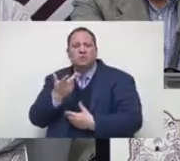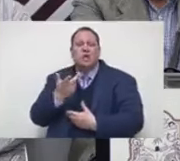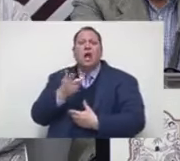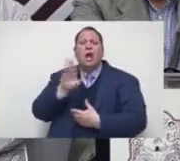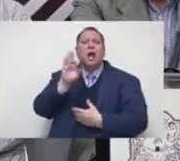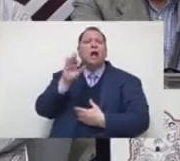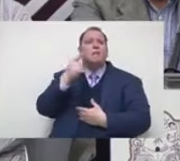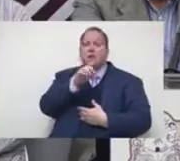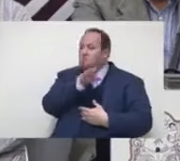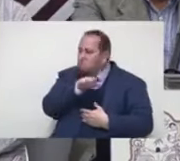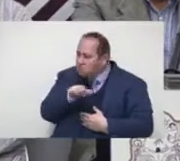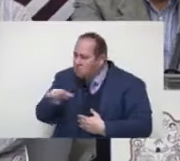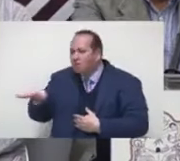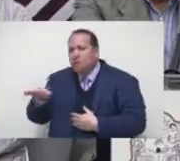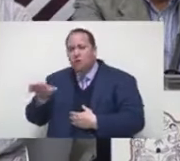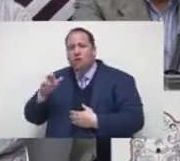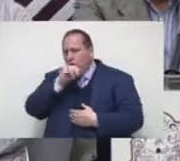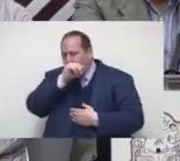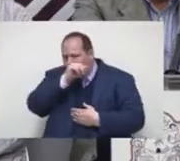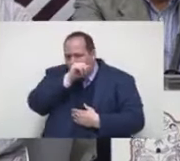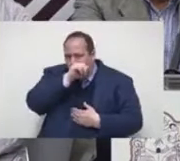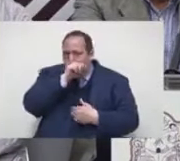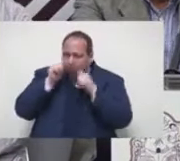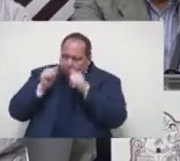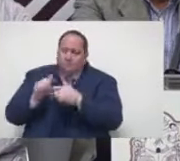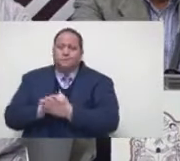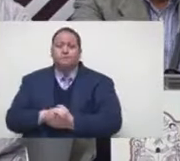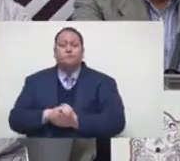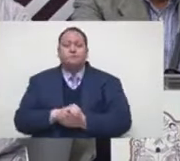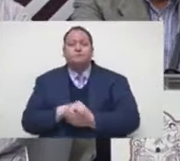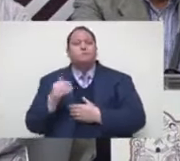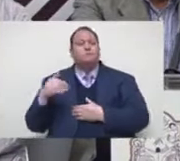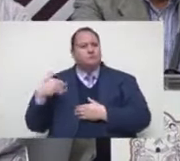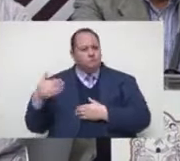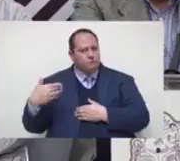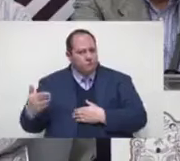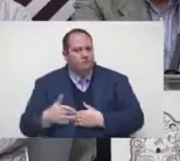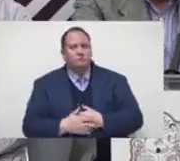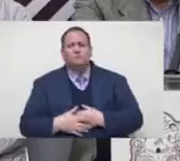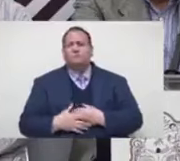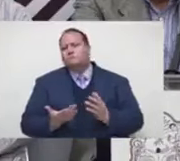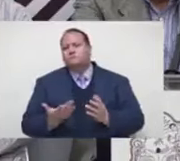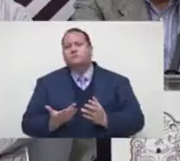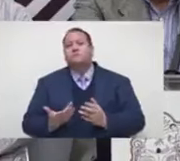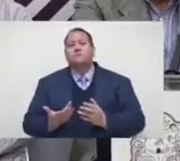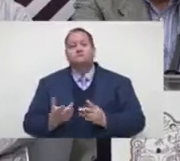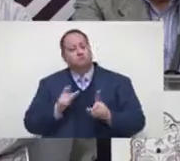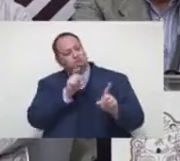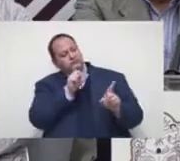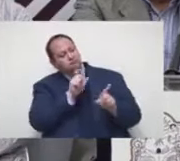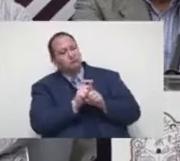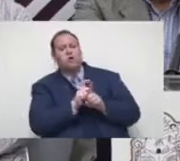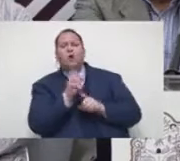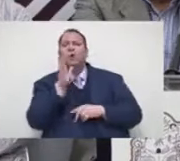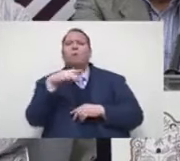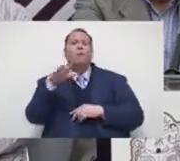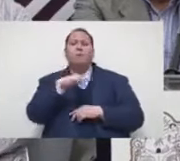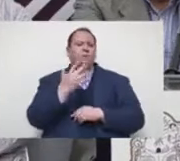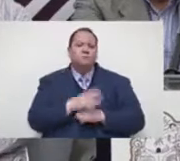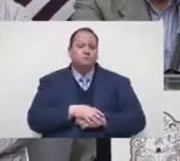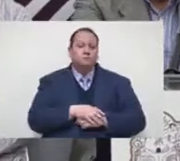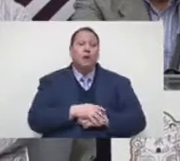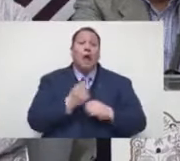Estatal a atender esa denuncia del 089, sí, y ya posteriormente, cosa más, los motivos de descargos es lo que la defensa busca, y en su momento